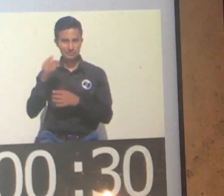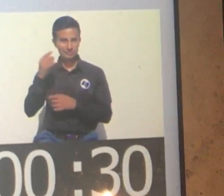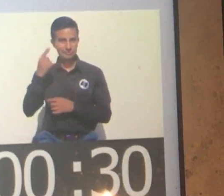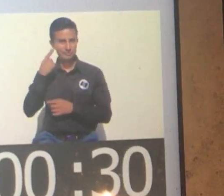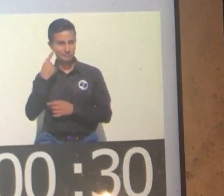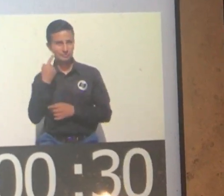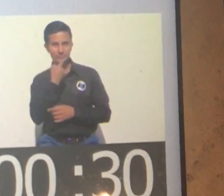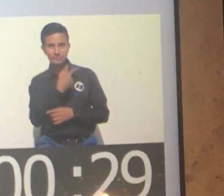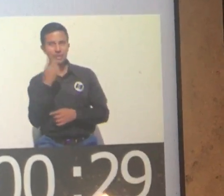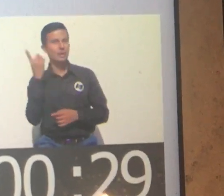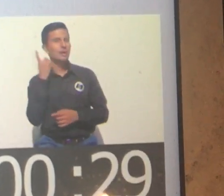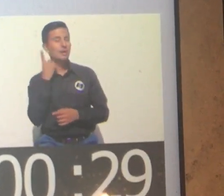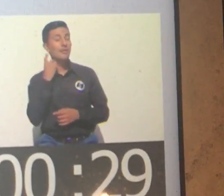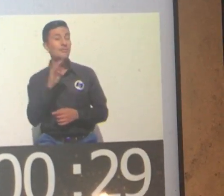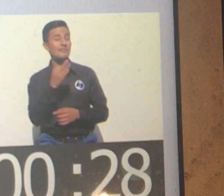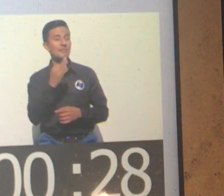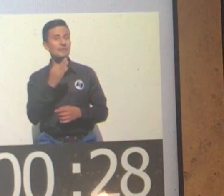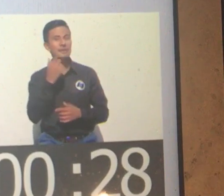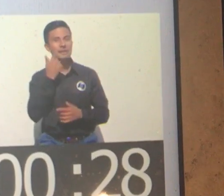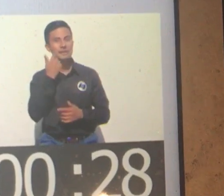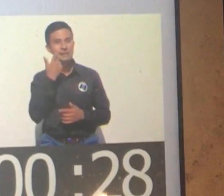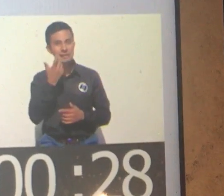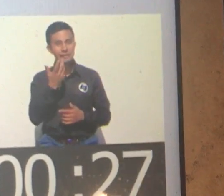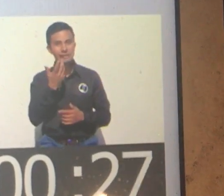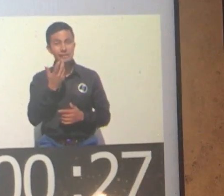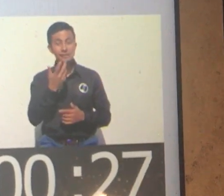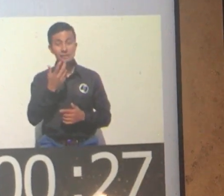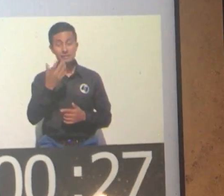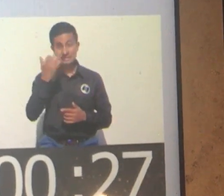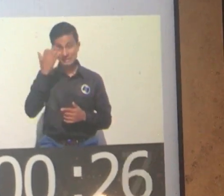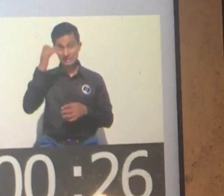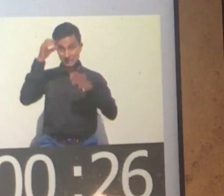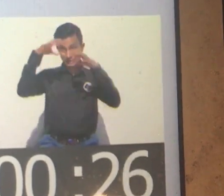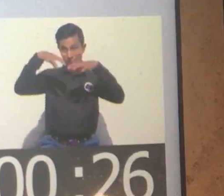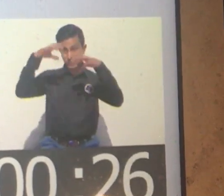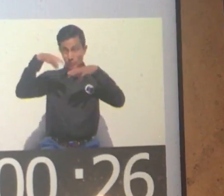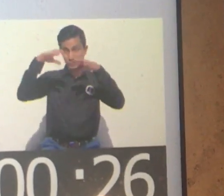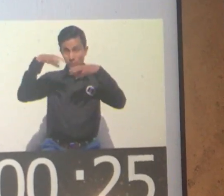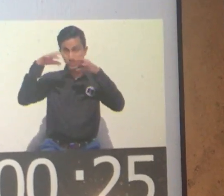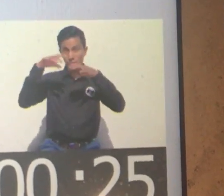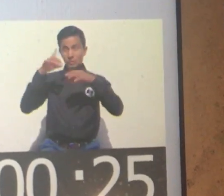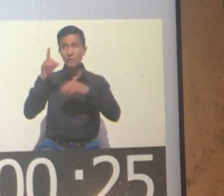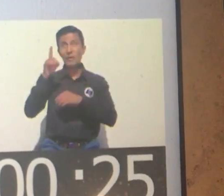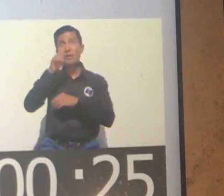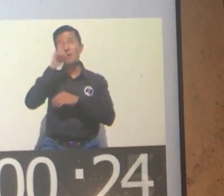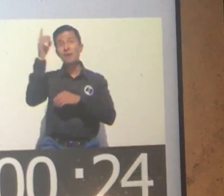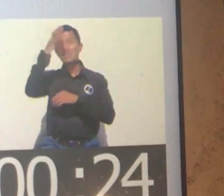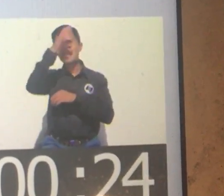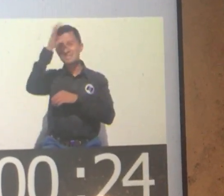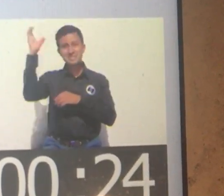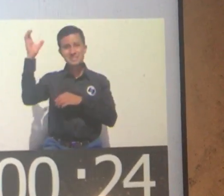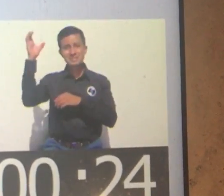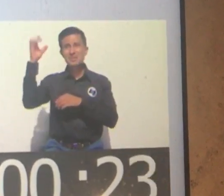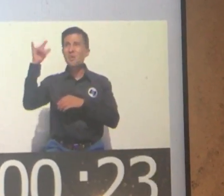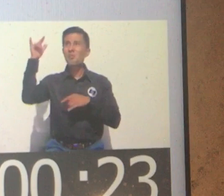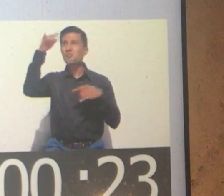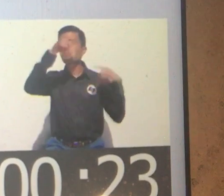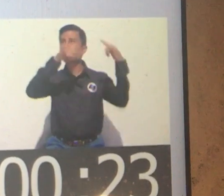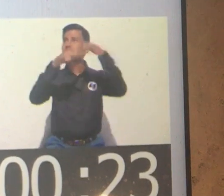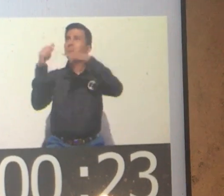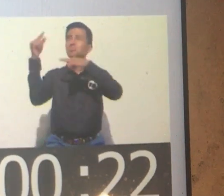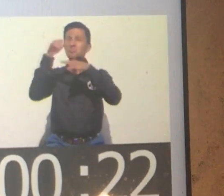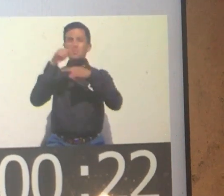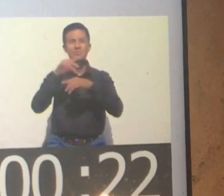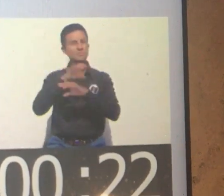morena que queremos el tiempo de lluvia no queremos en nuestro cielo esas avionetas